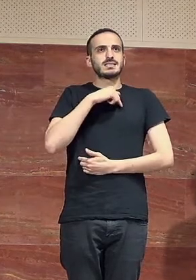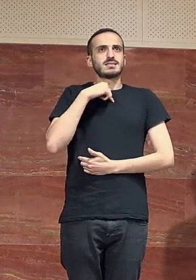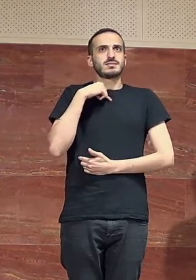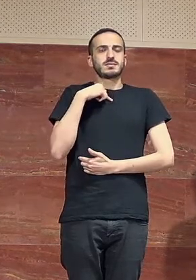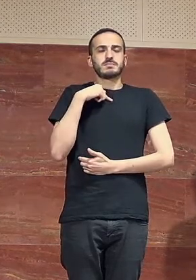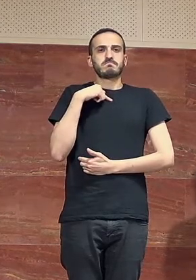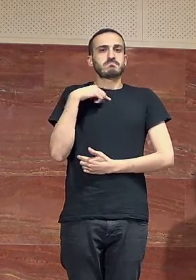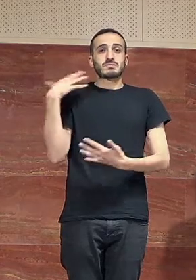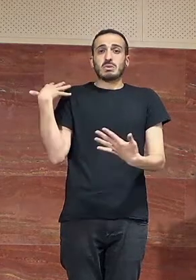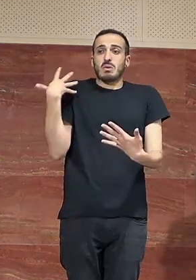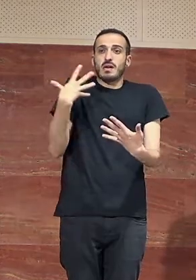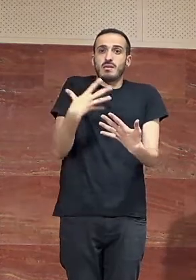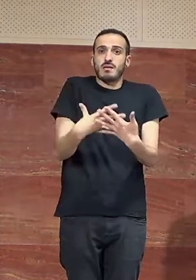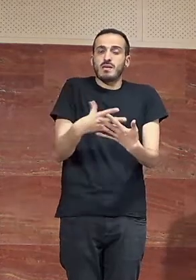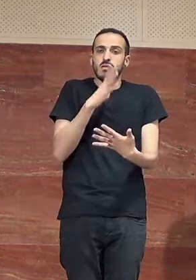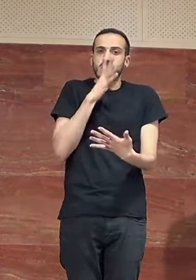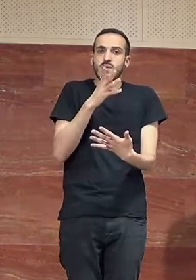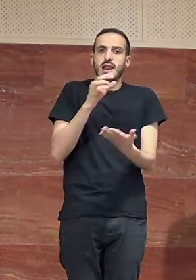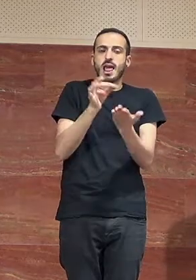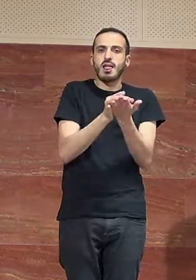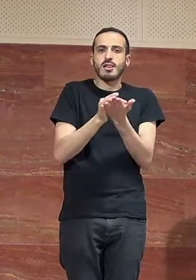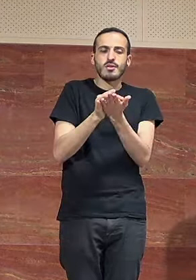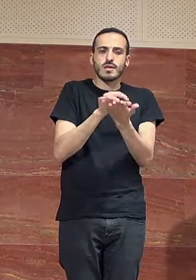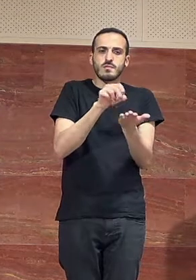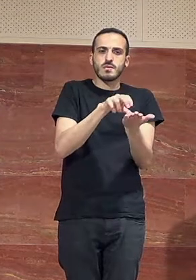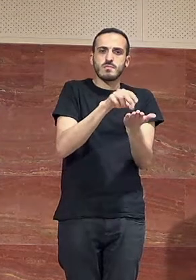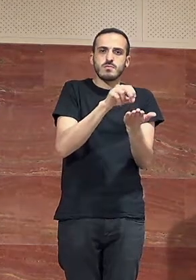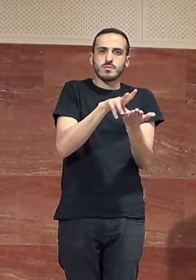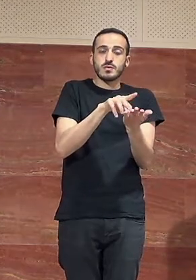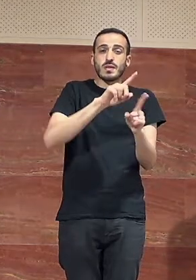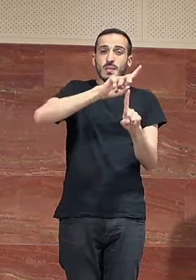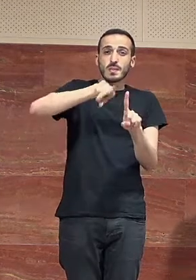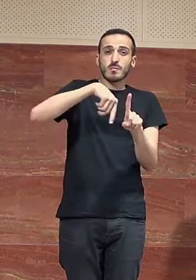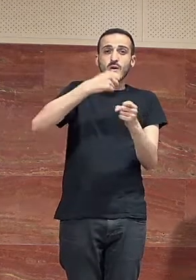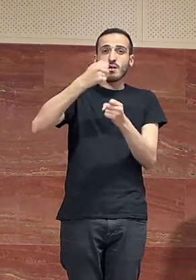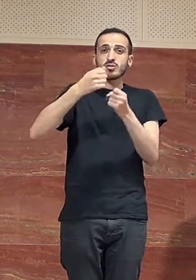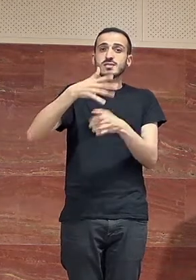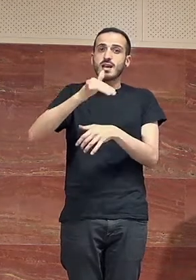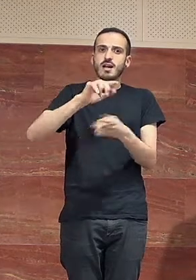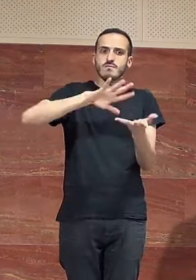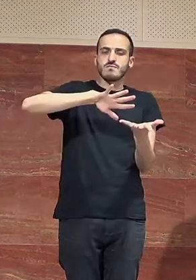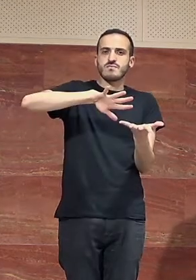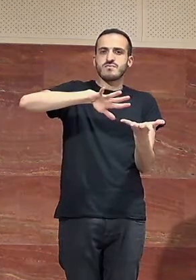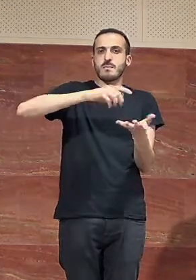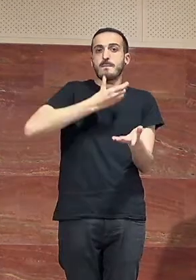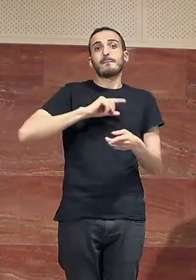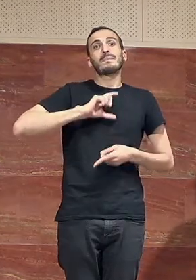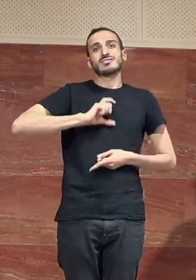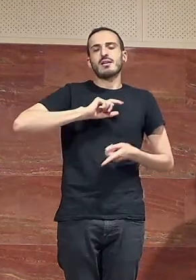pone a circular por la ciudad, mientras que se convierte en un conductor y es otro tipo de persona, aun siendo